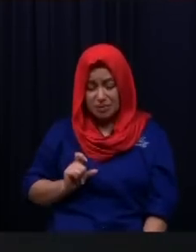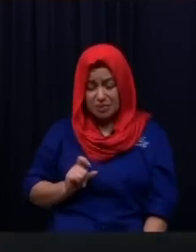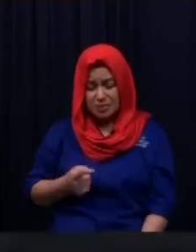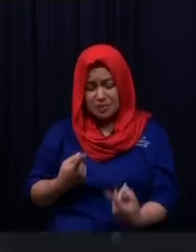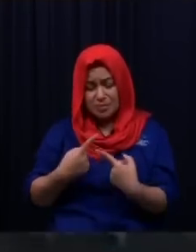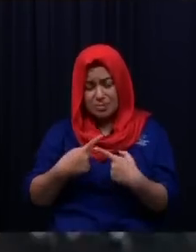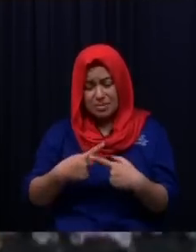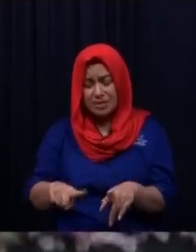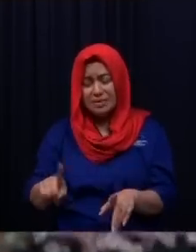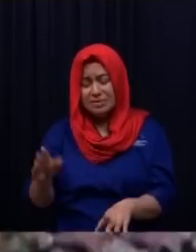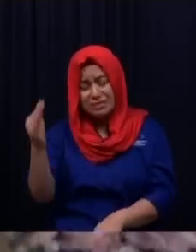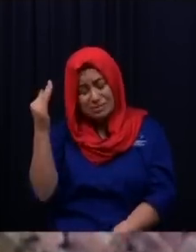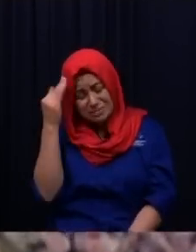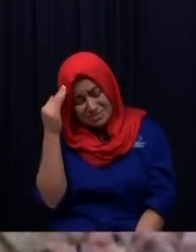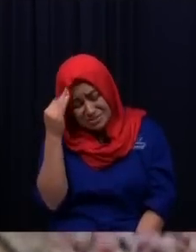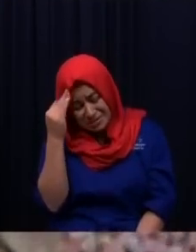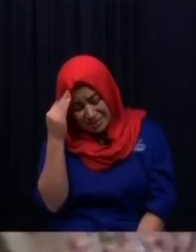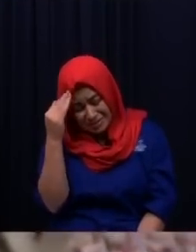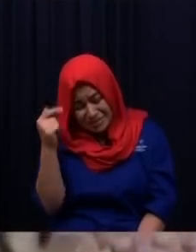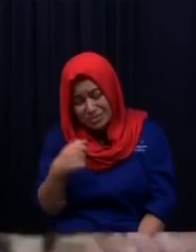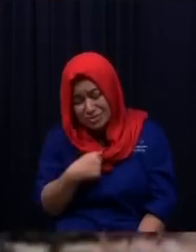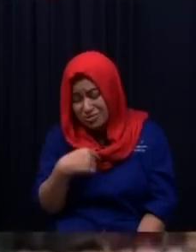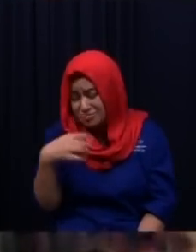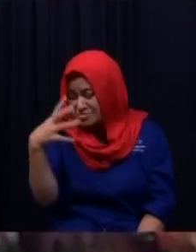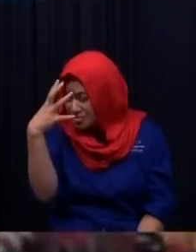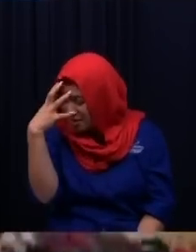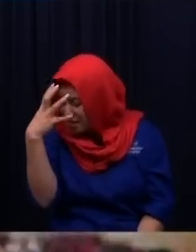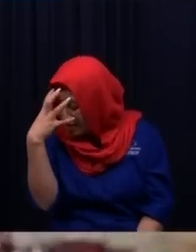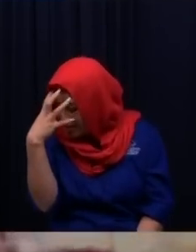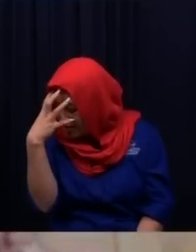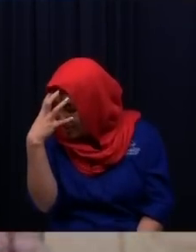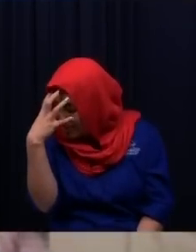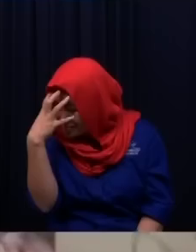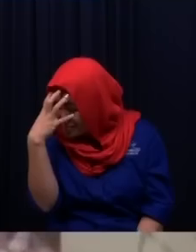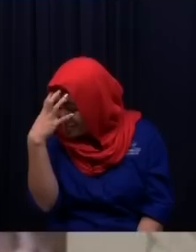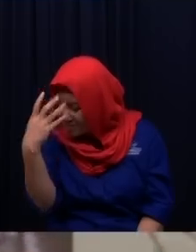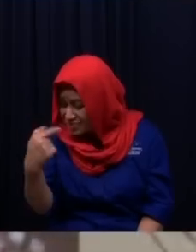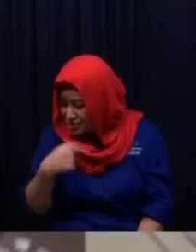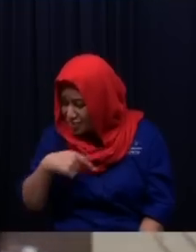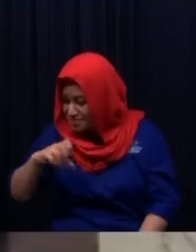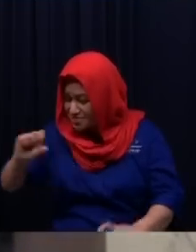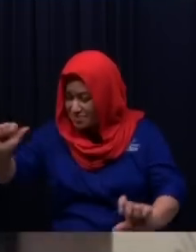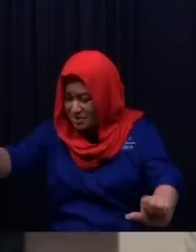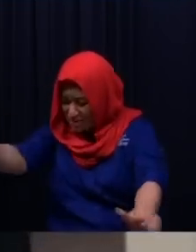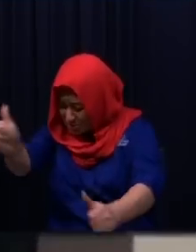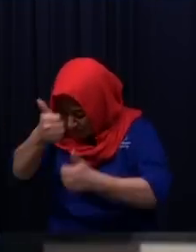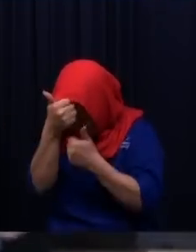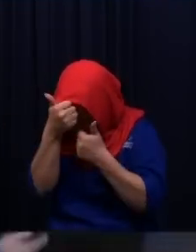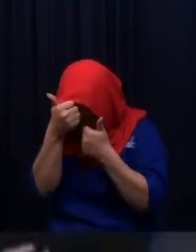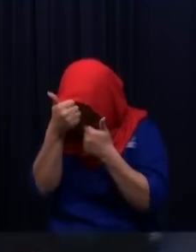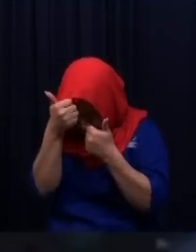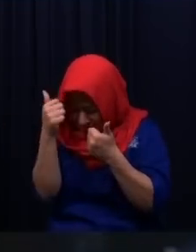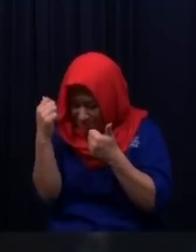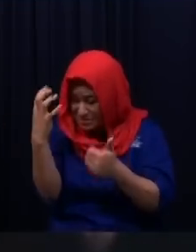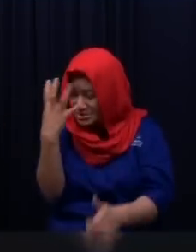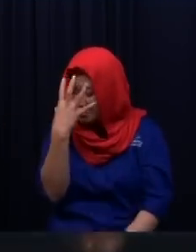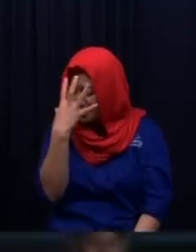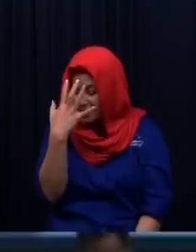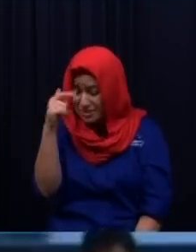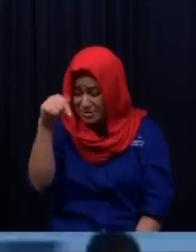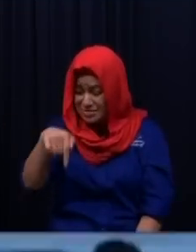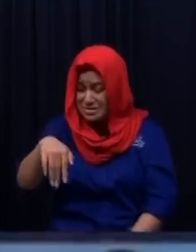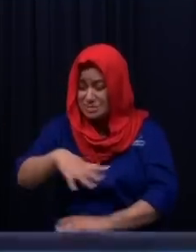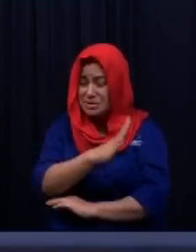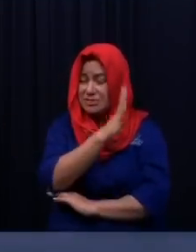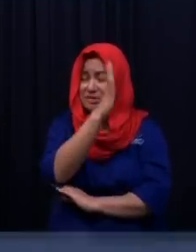he pecado contra ti. Señor Jesús, me arrepiento de mis pecados en esta mañana. y